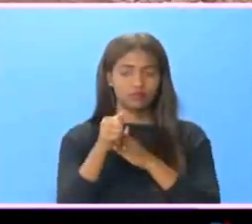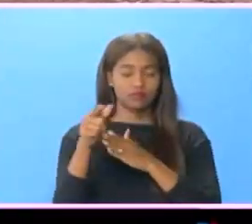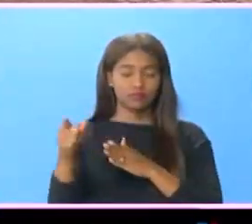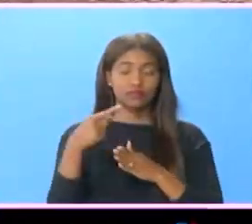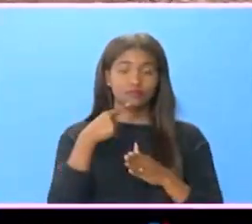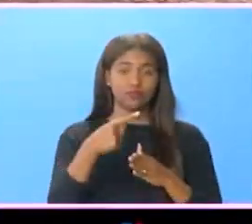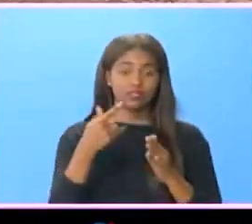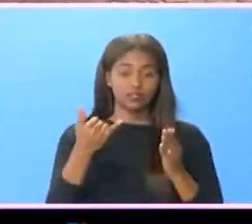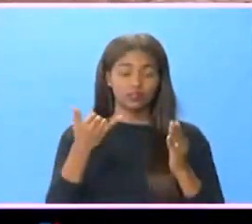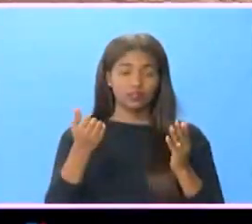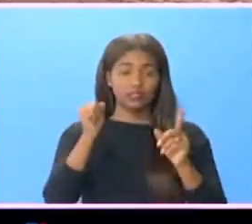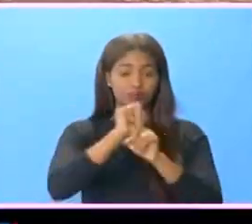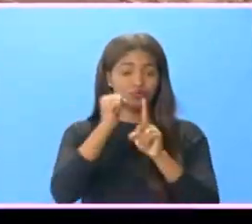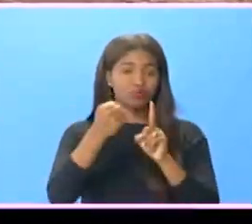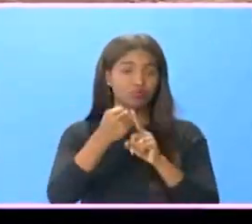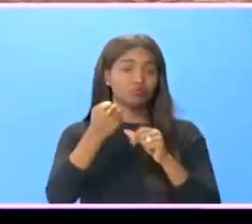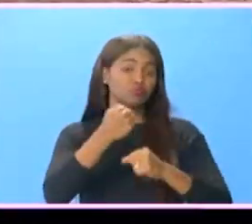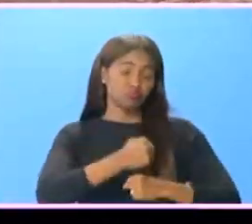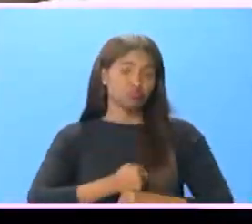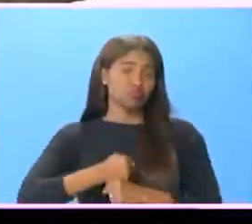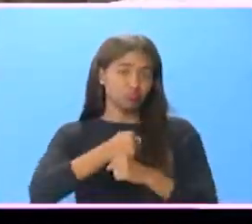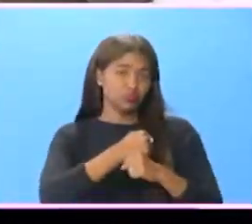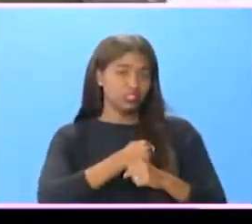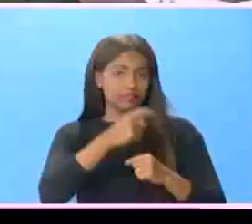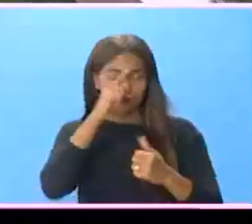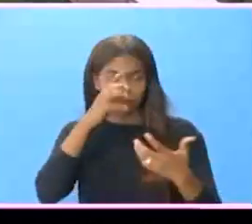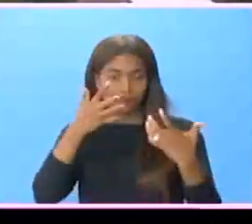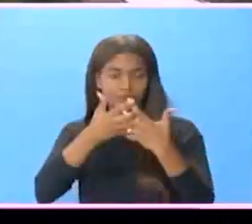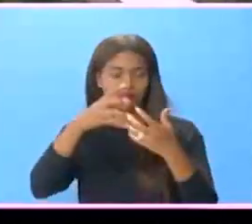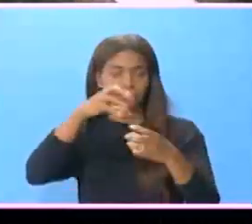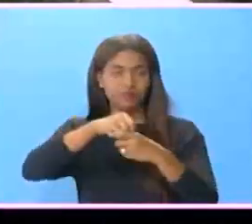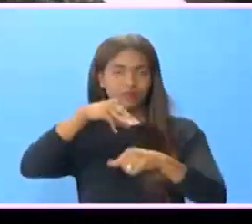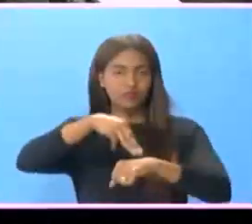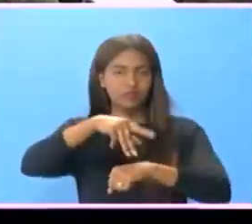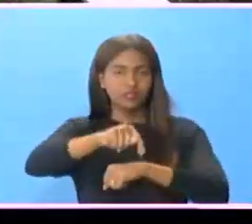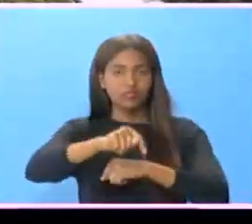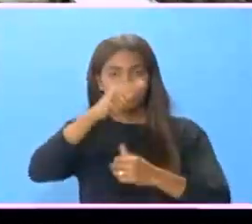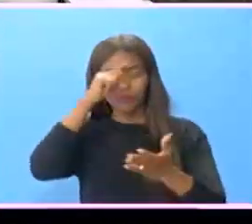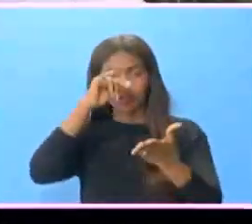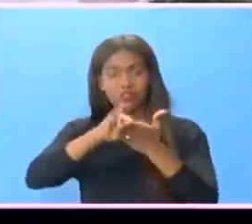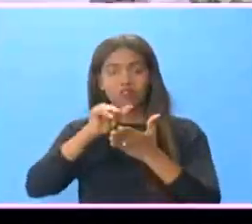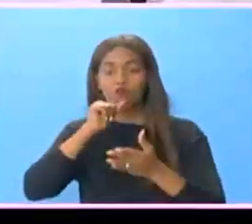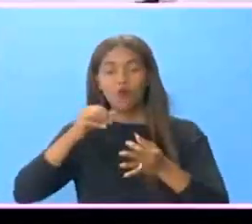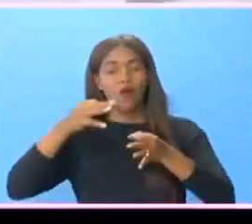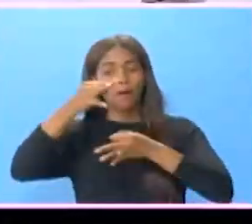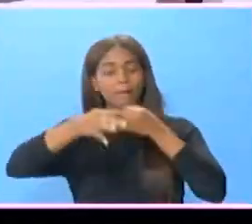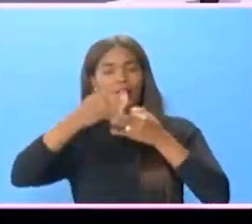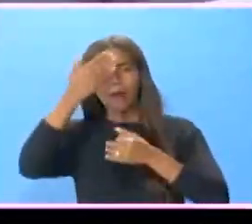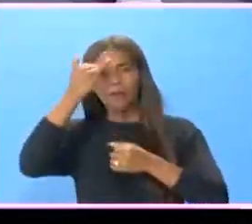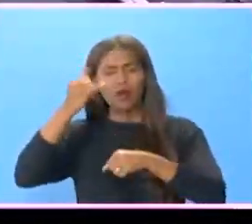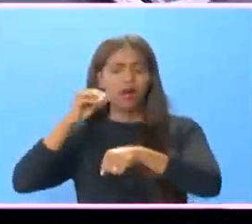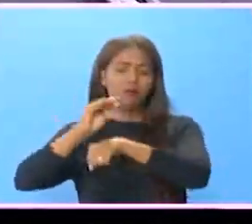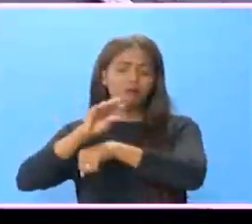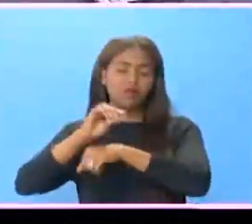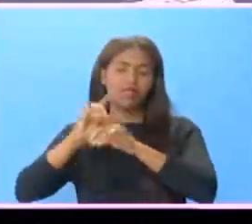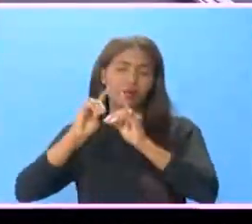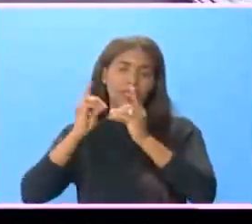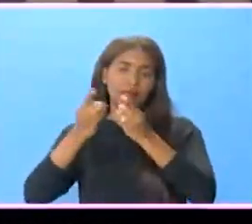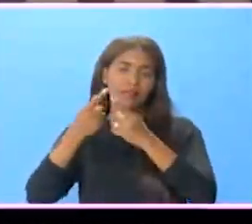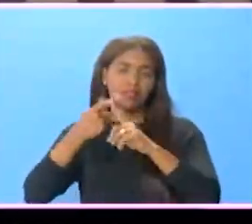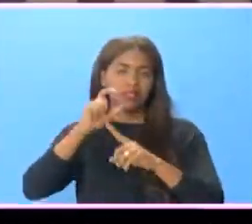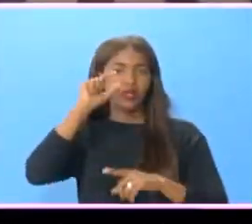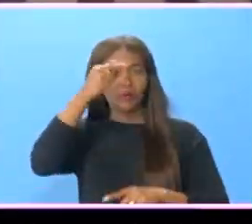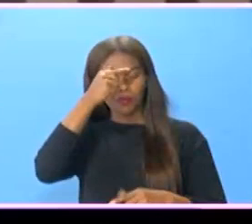que hay un ambiente de seguridad en torno al sector turístico, por lo que no se explica la recomendación del Departamento de Estado.